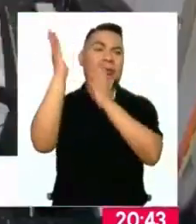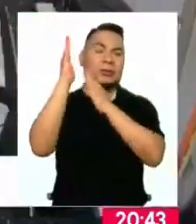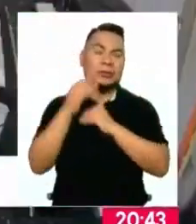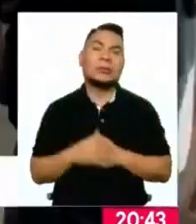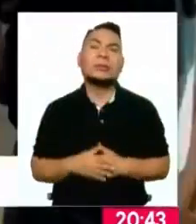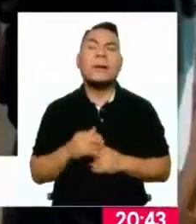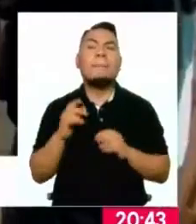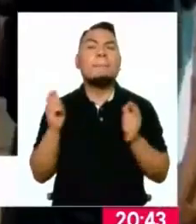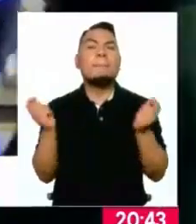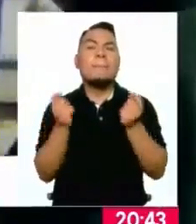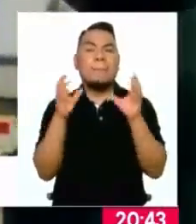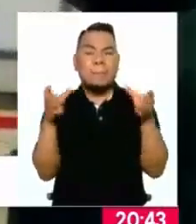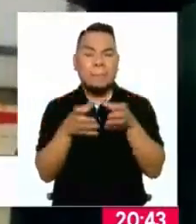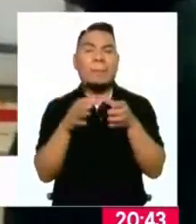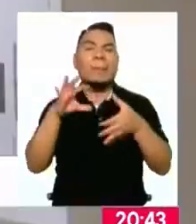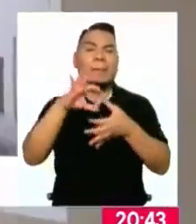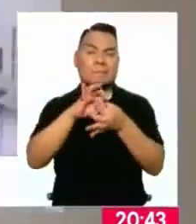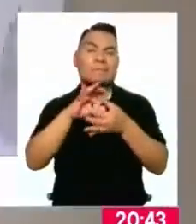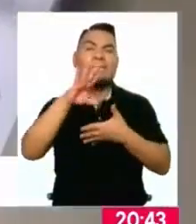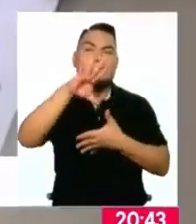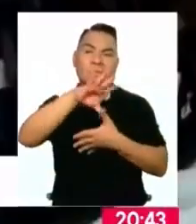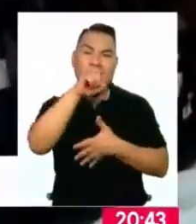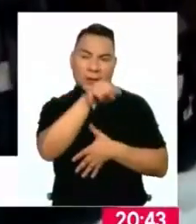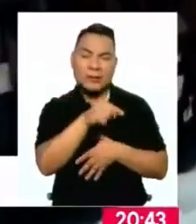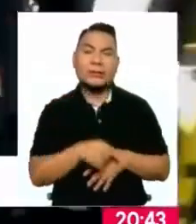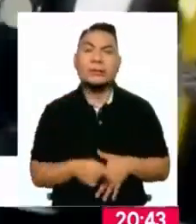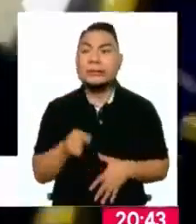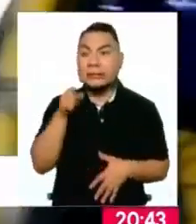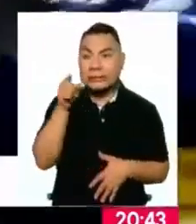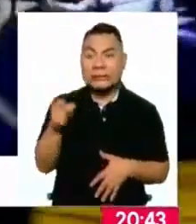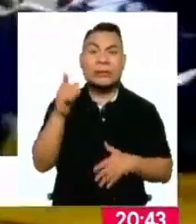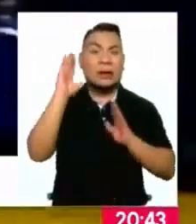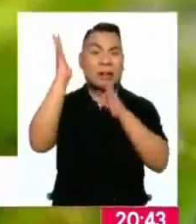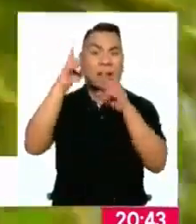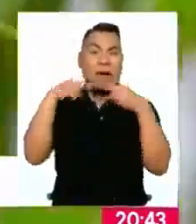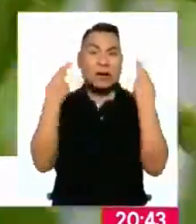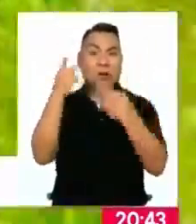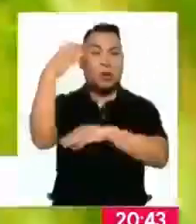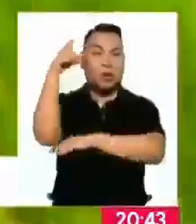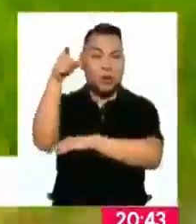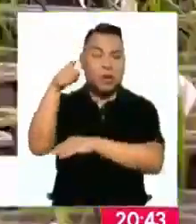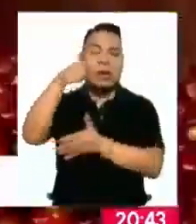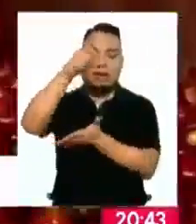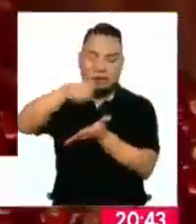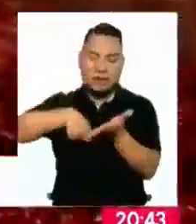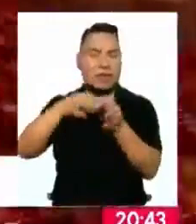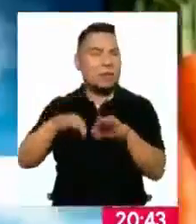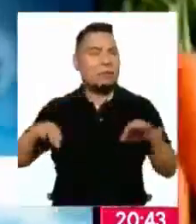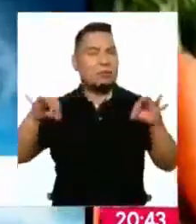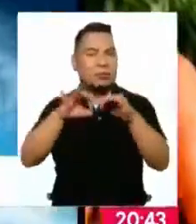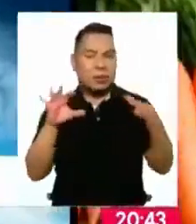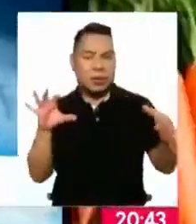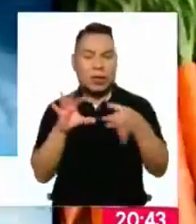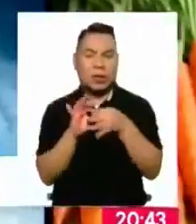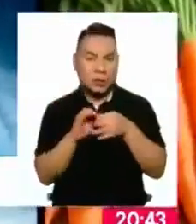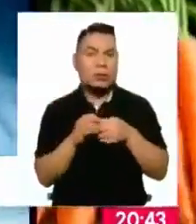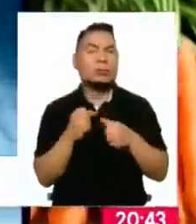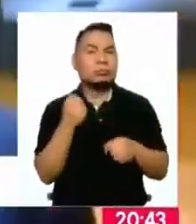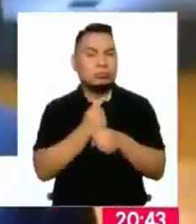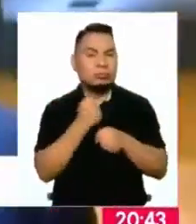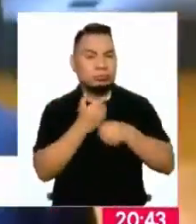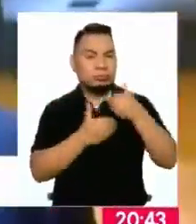16ª cumbre de la Alianza del Pacífico. Señaló que en este evento se firmarán importantes alianzas